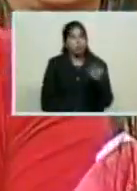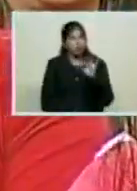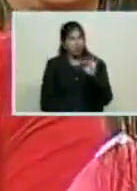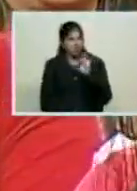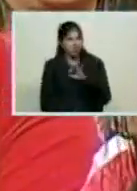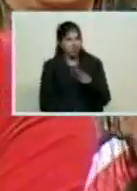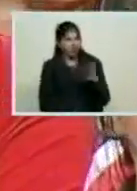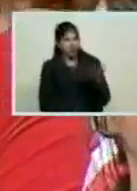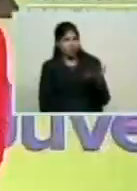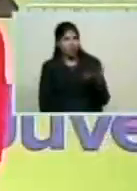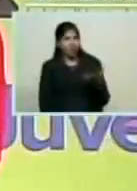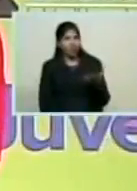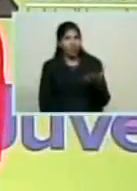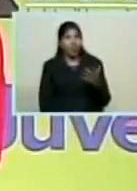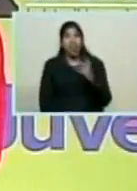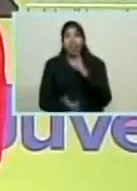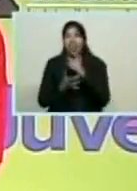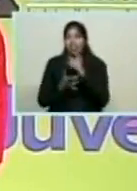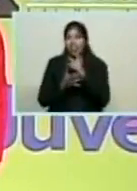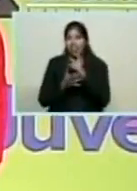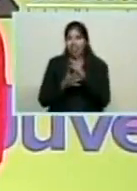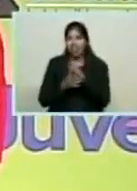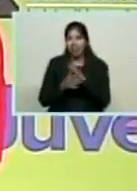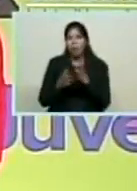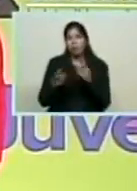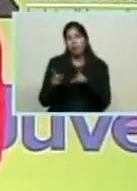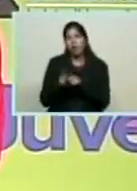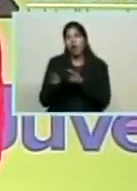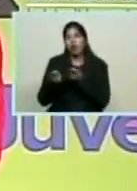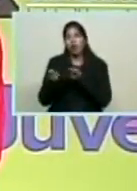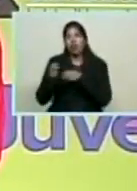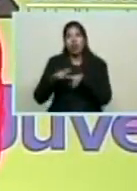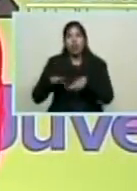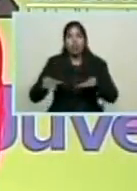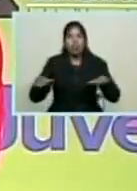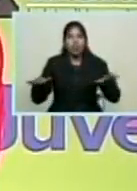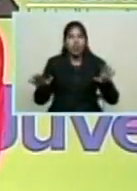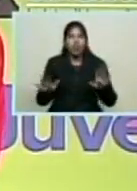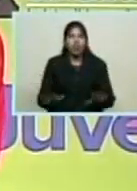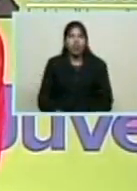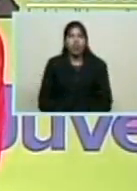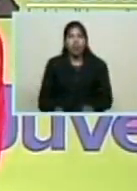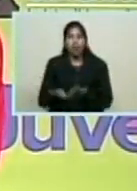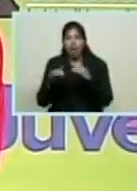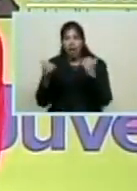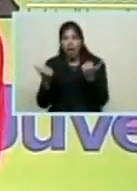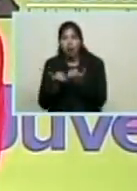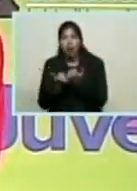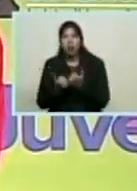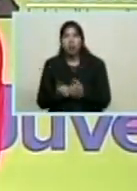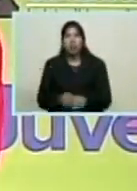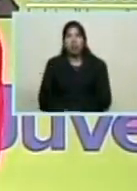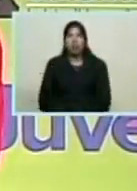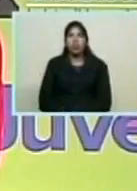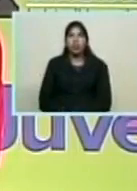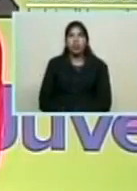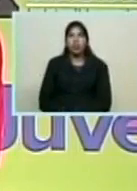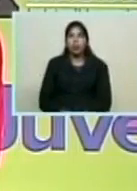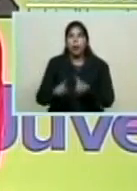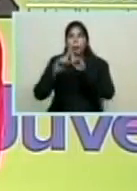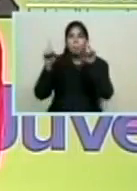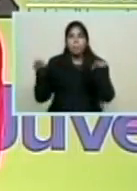Ah, es una técnica pedagógica, claro. En el aula de clases le das así al pizarrón.